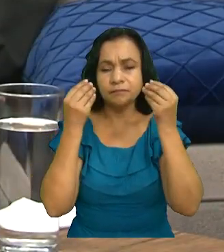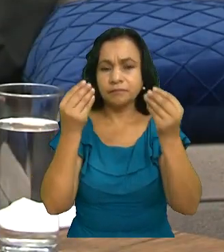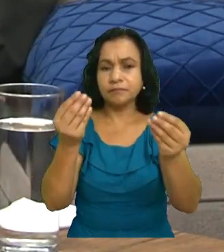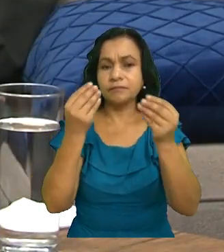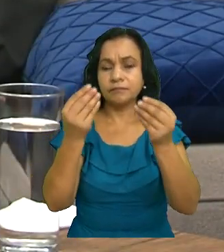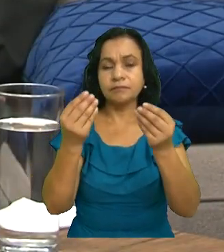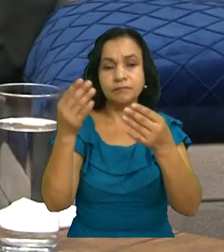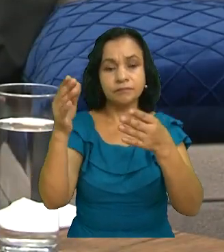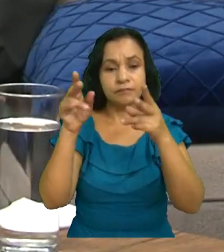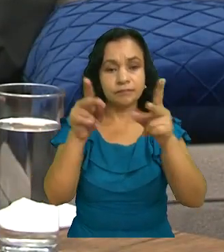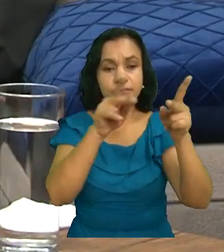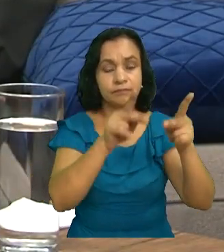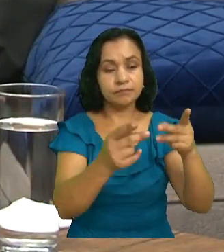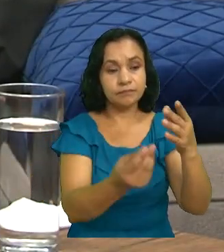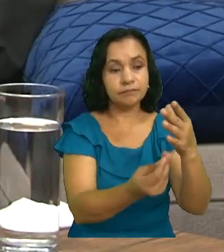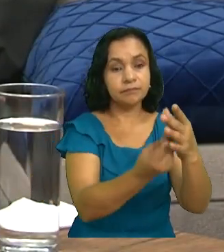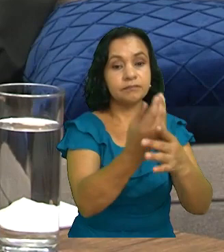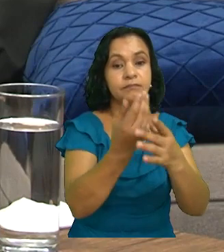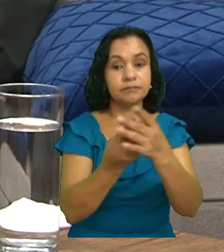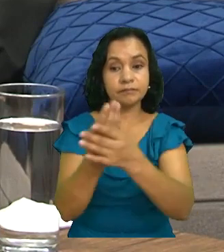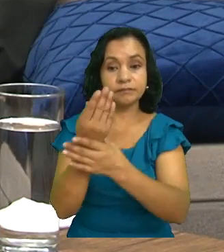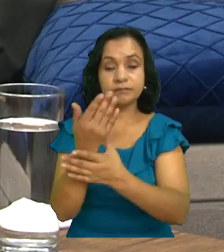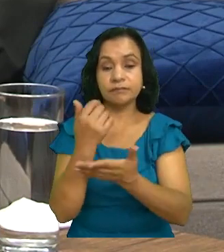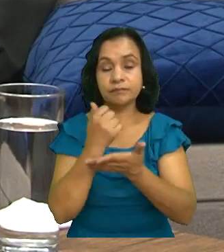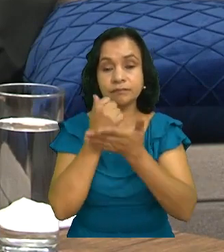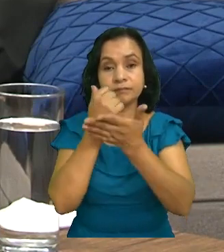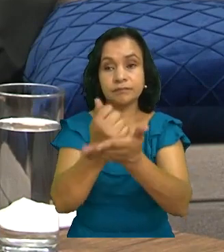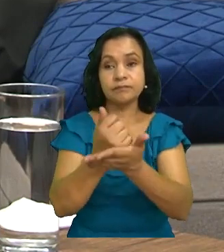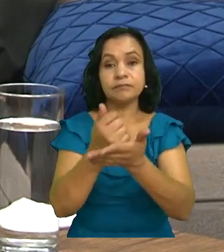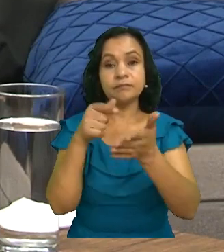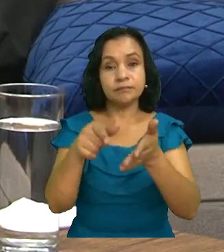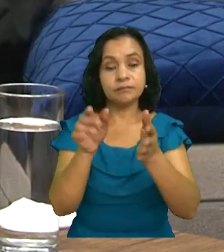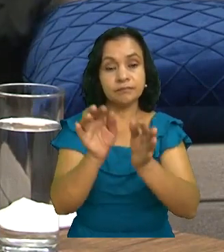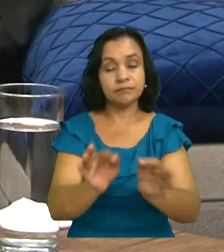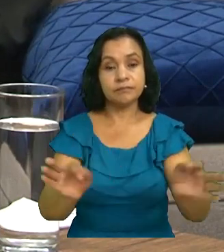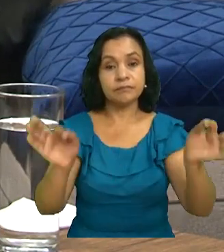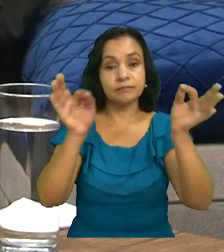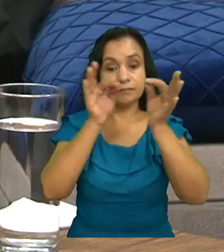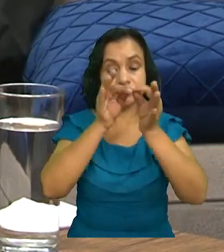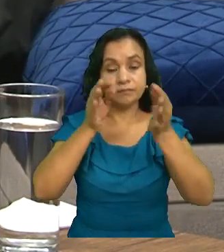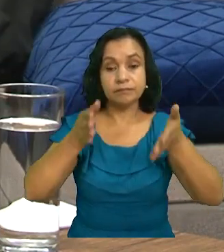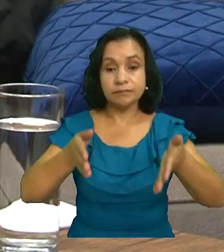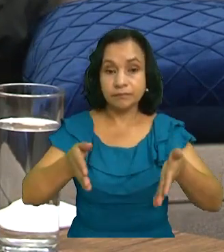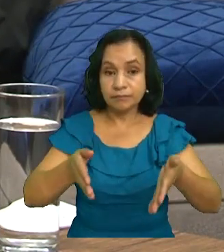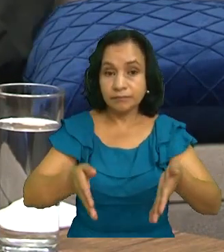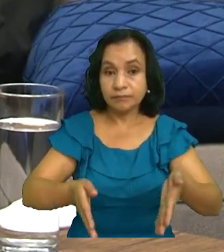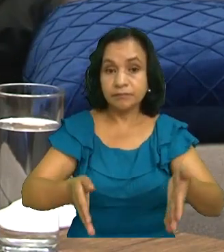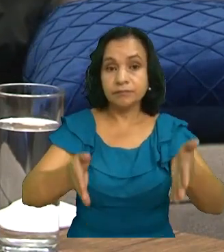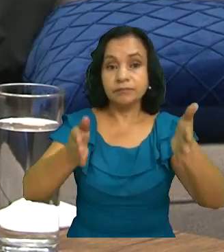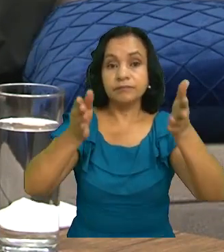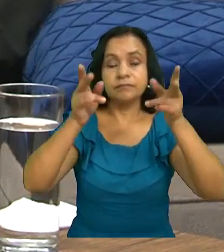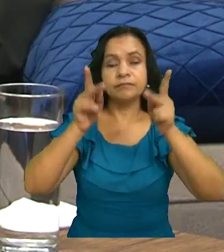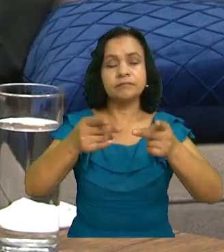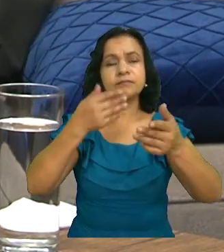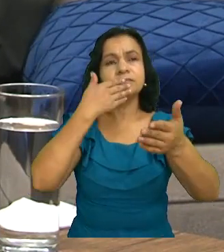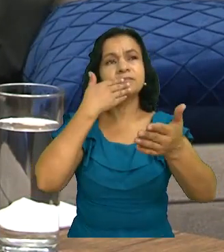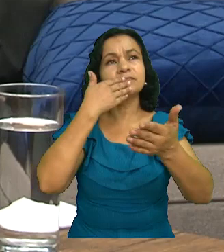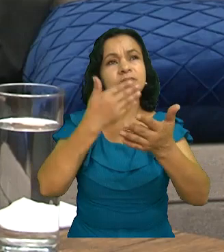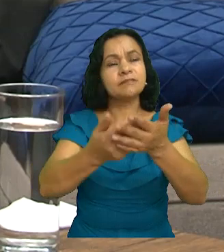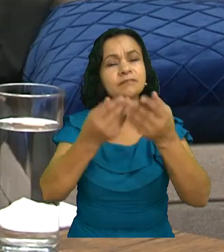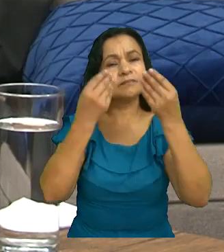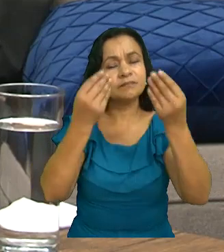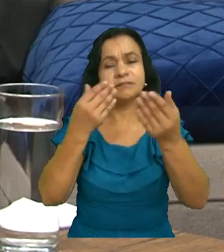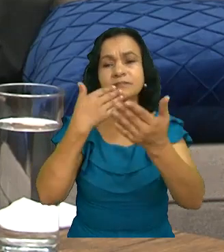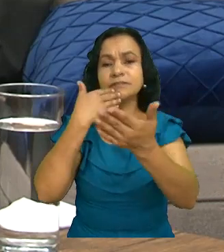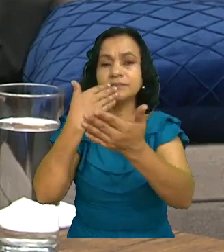de productores en esta zona los beneficiados con esta importante carretera. La gente agradece muchísimo al